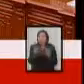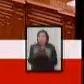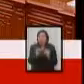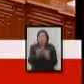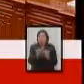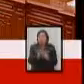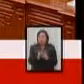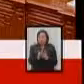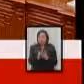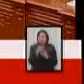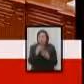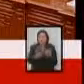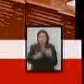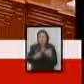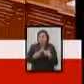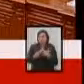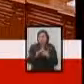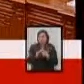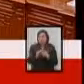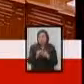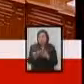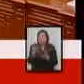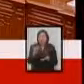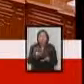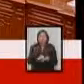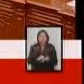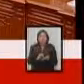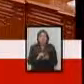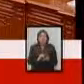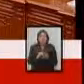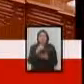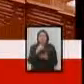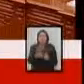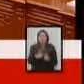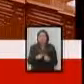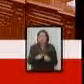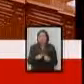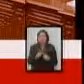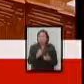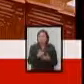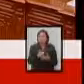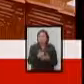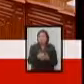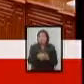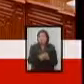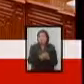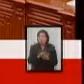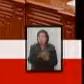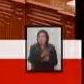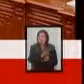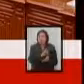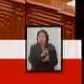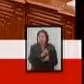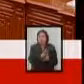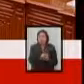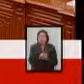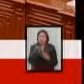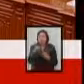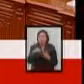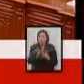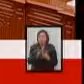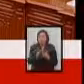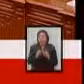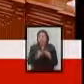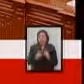facultades de reestructuración, repotenciación, disolución y liquidación integral de la institución y los fondos